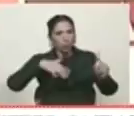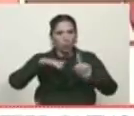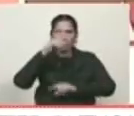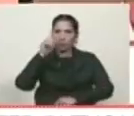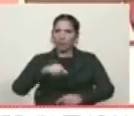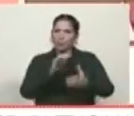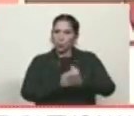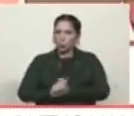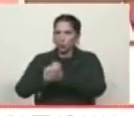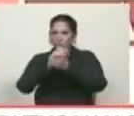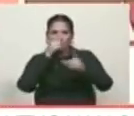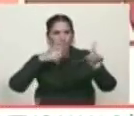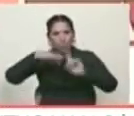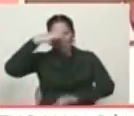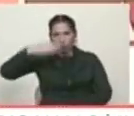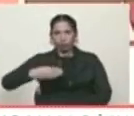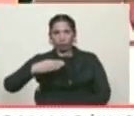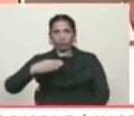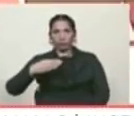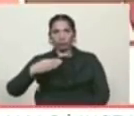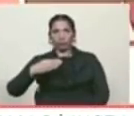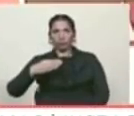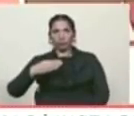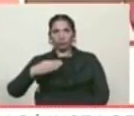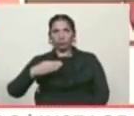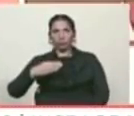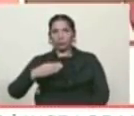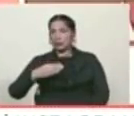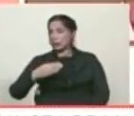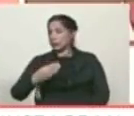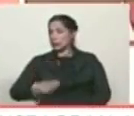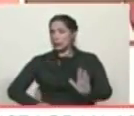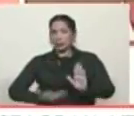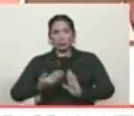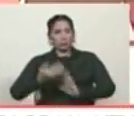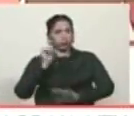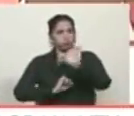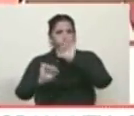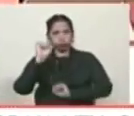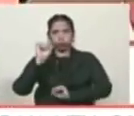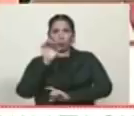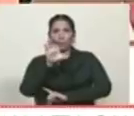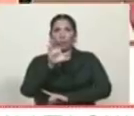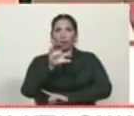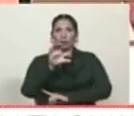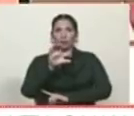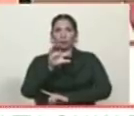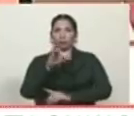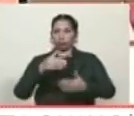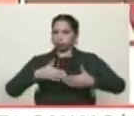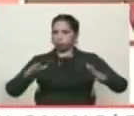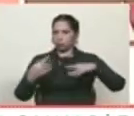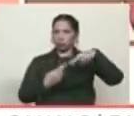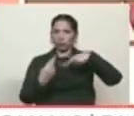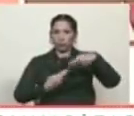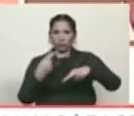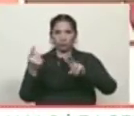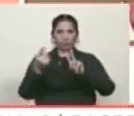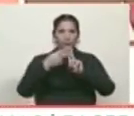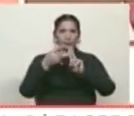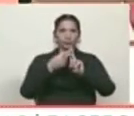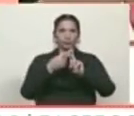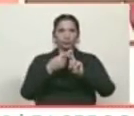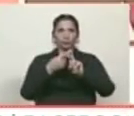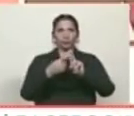la unidad cívico-militar. La unión cívico-militar, clave fundamental para la defensa de la patria, para la garantía de la revolución. En segundo